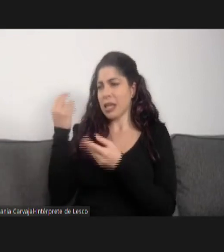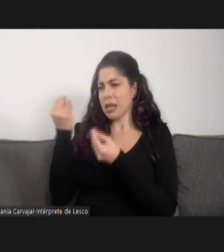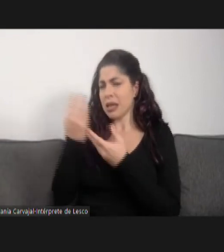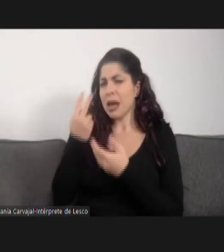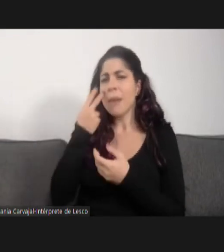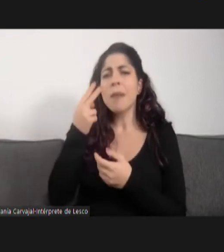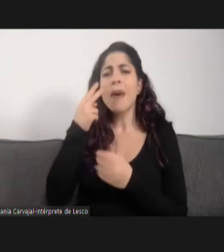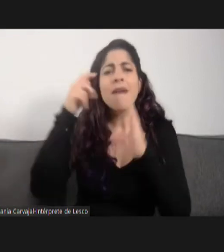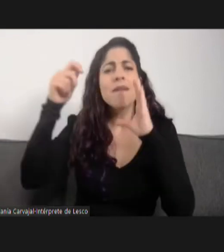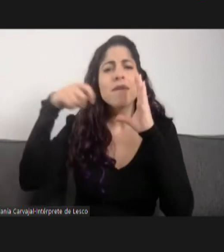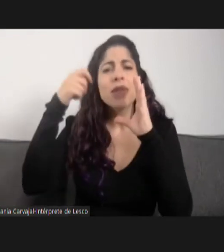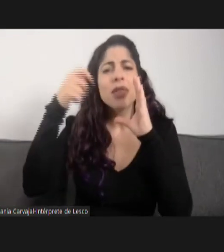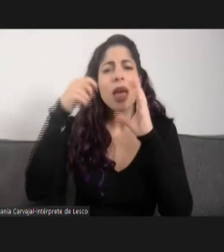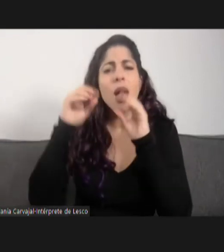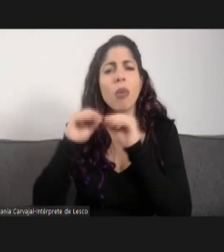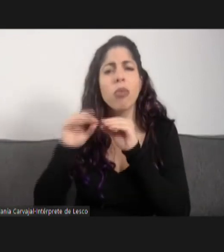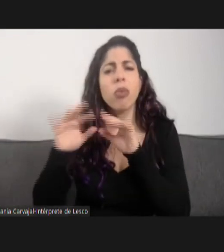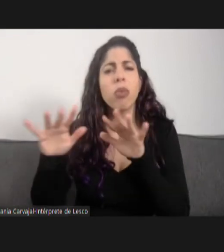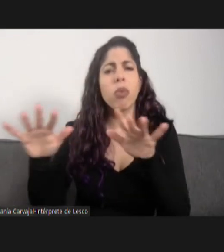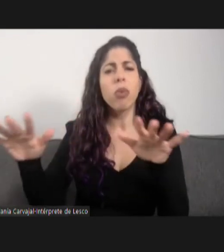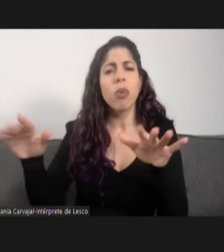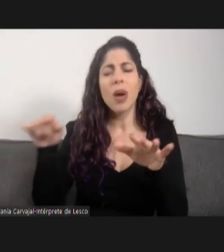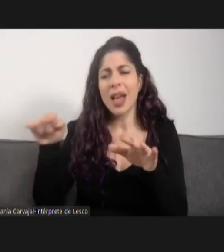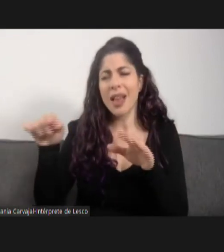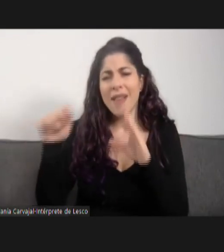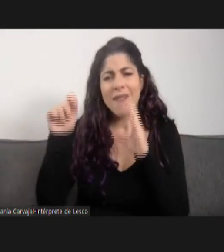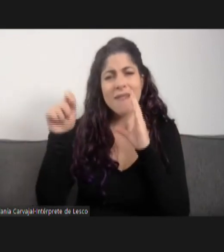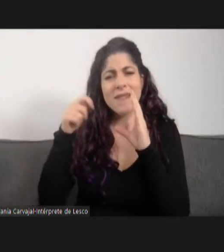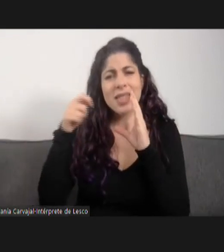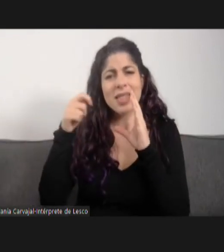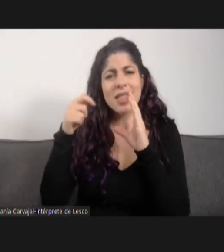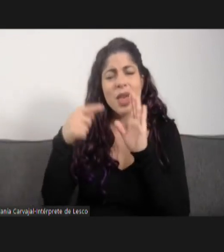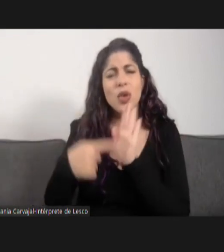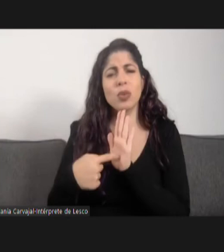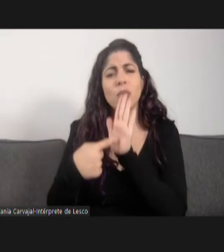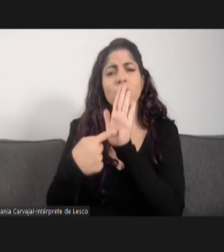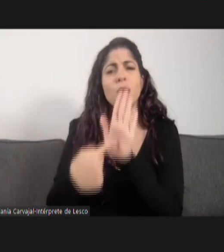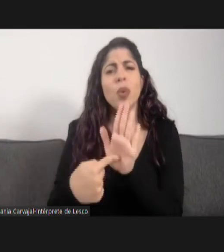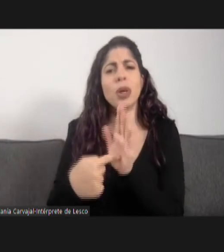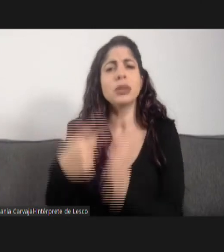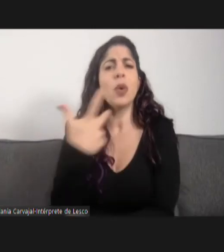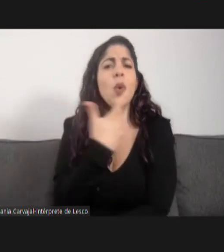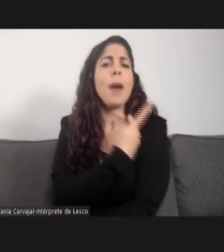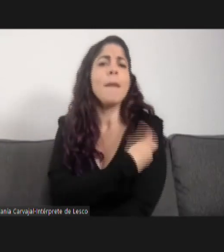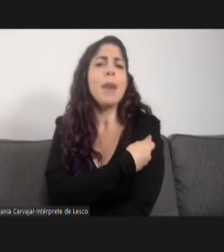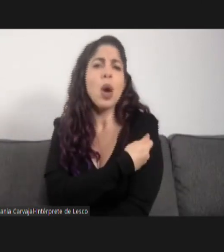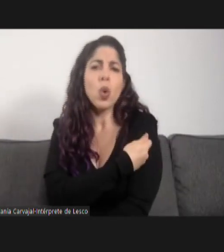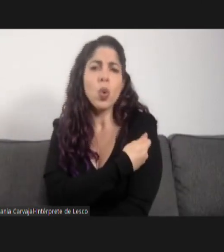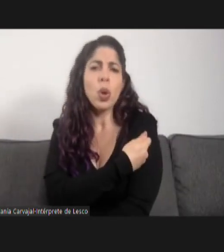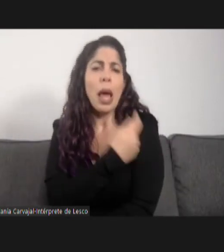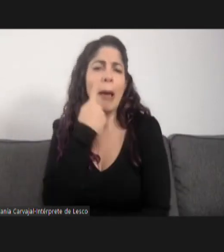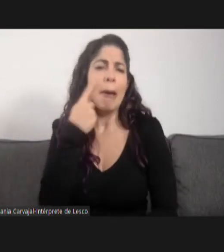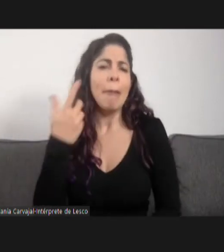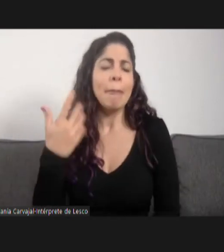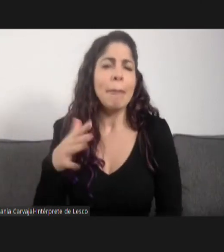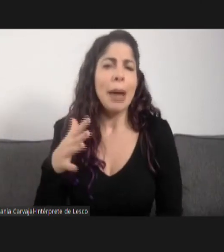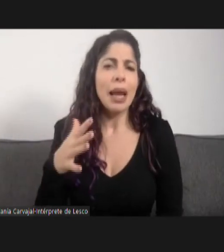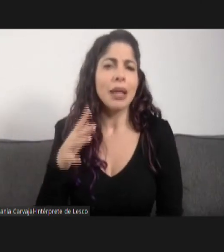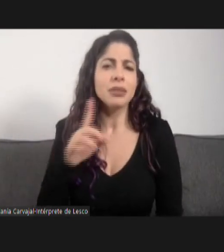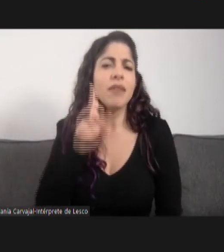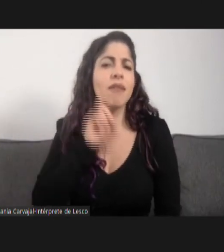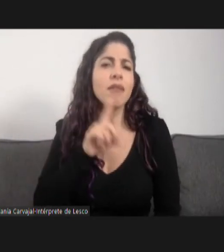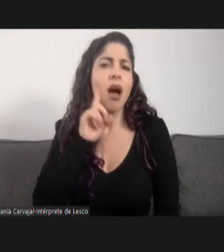un video donde se evidencia una vacunación aparentemente en